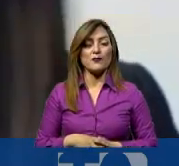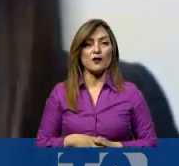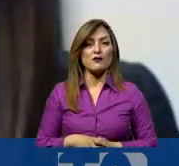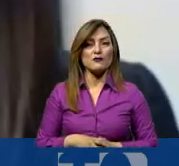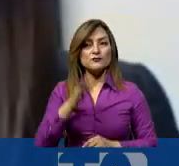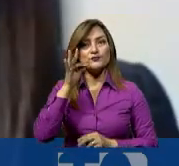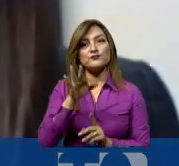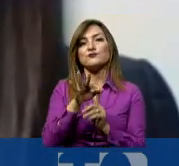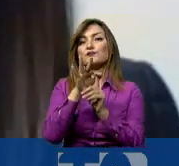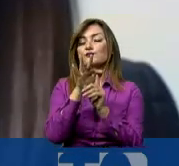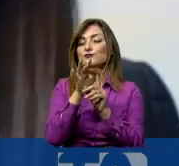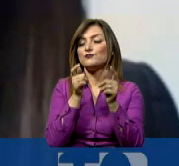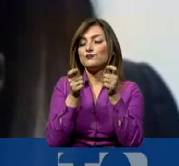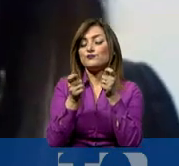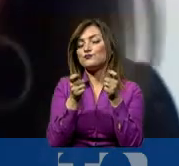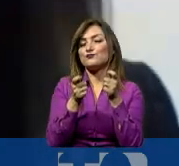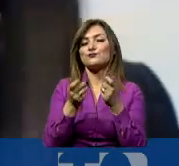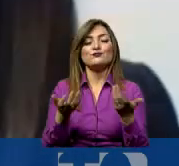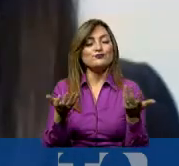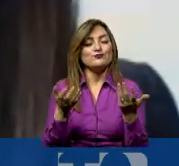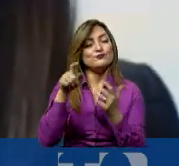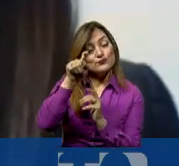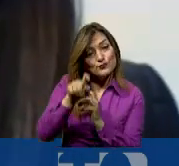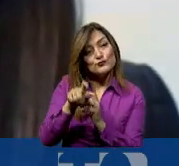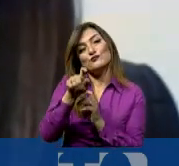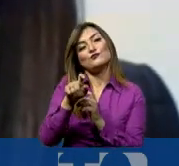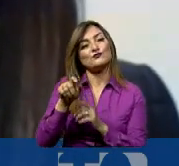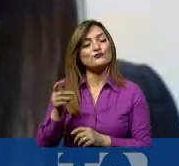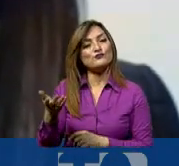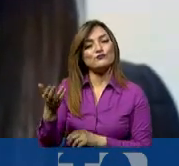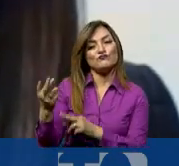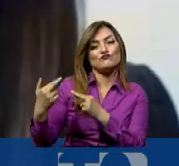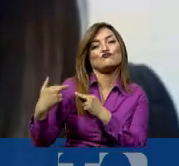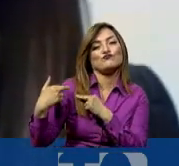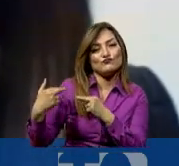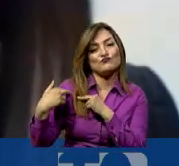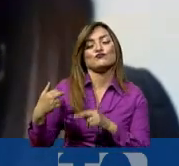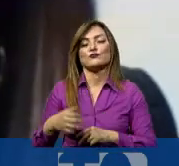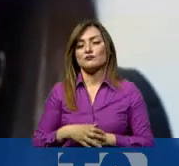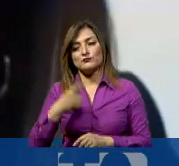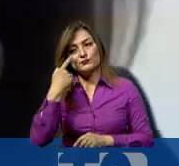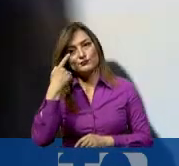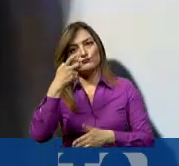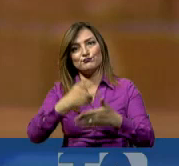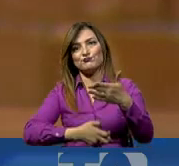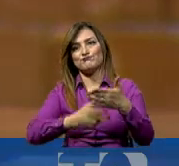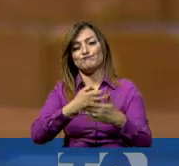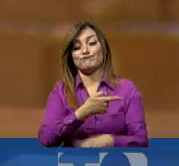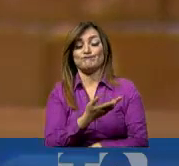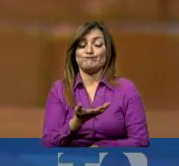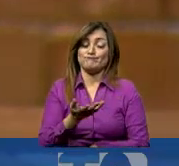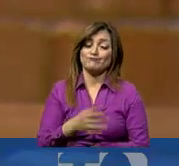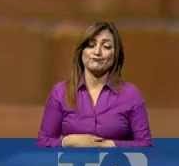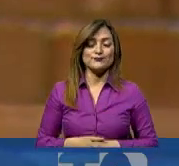examen especial, acción de control, va a necesariamente establecer responsabilidades. Vamos a ver las glosas que les espera. Los